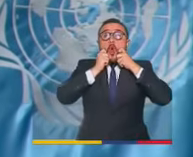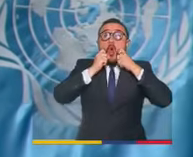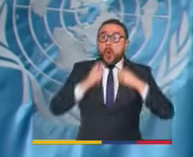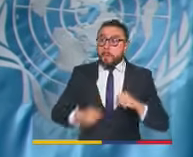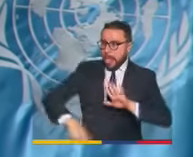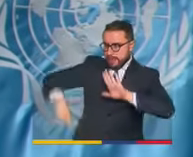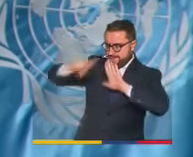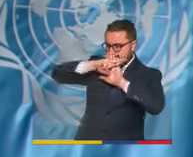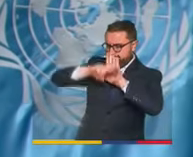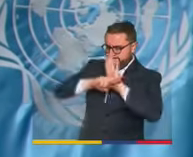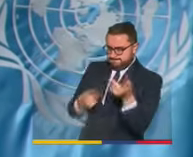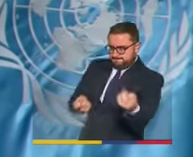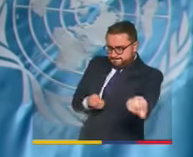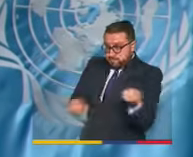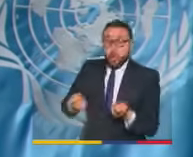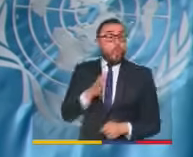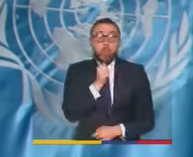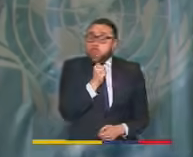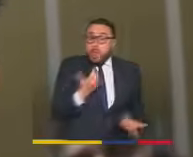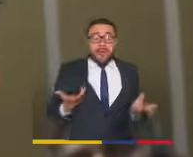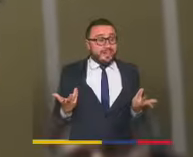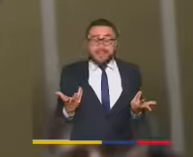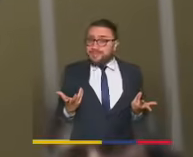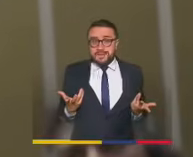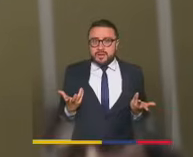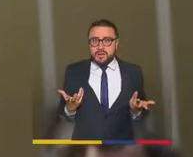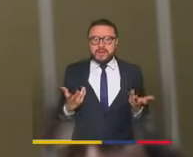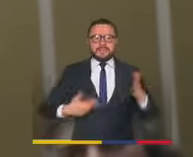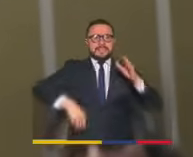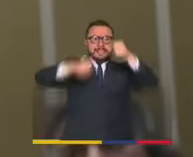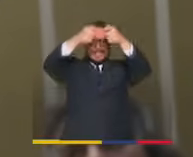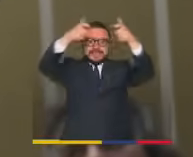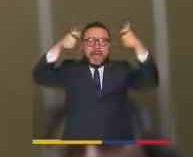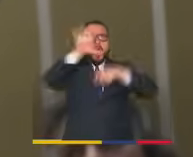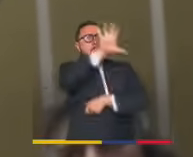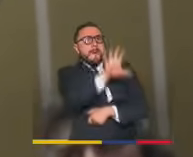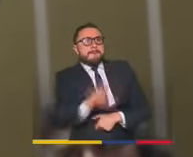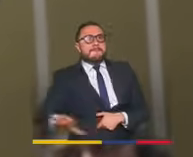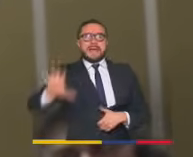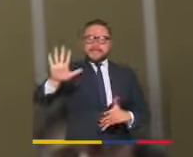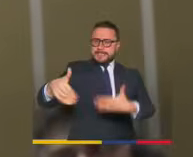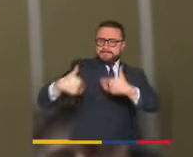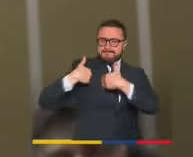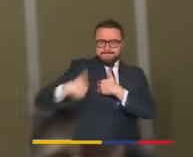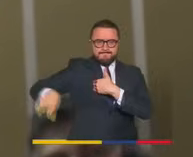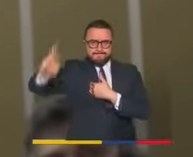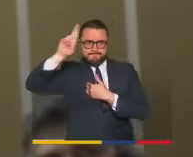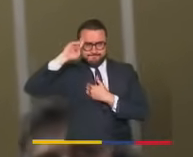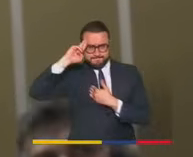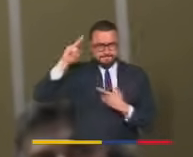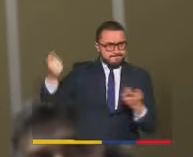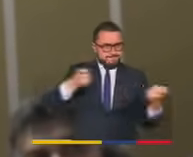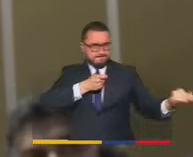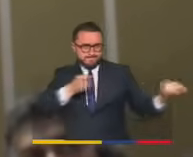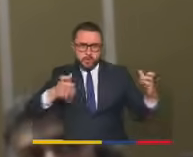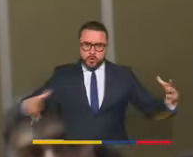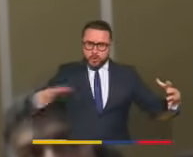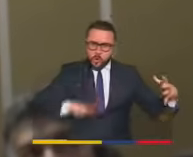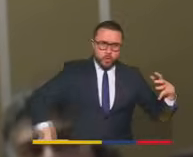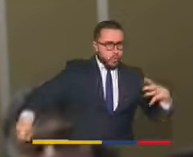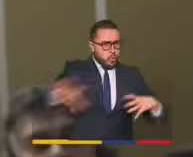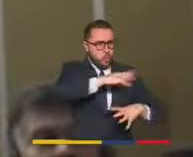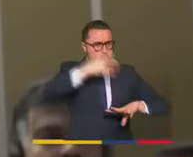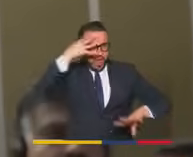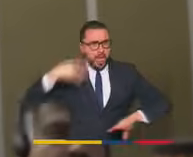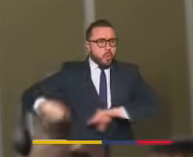sin una regulación construida pública, racional y colectivamente por todos los